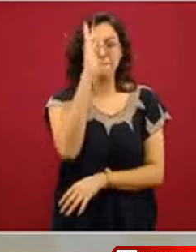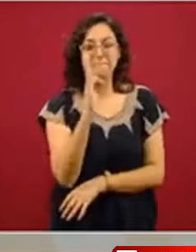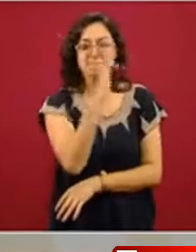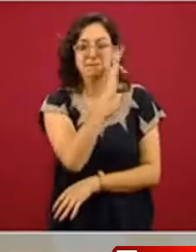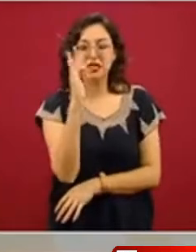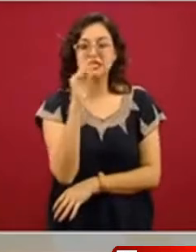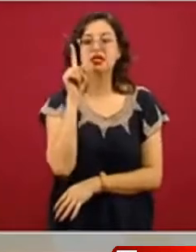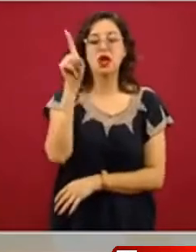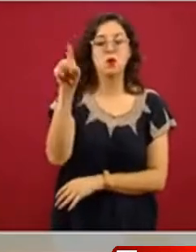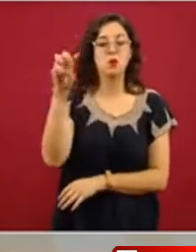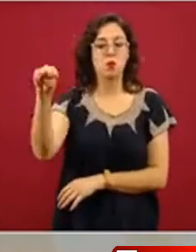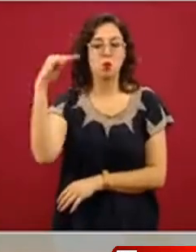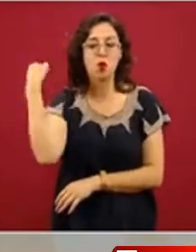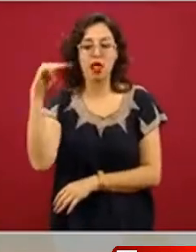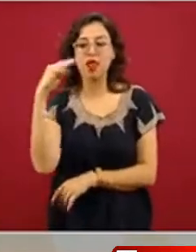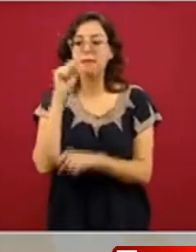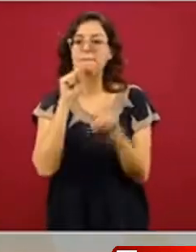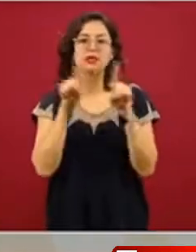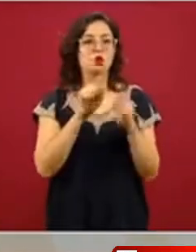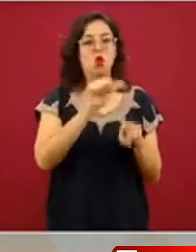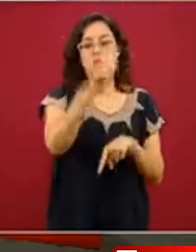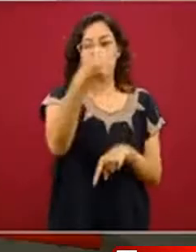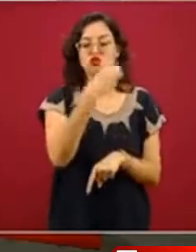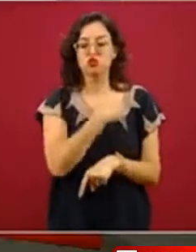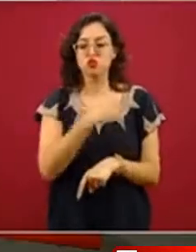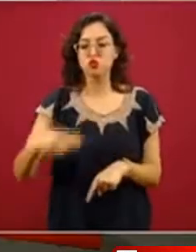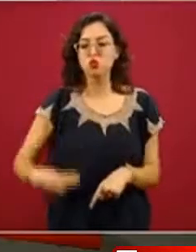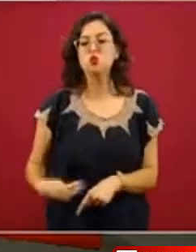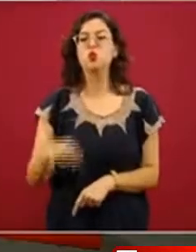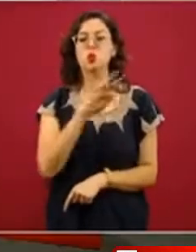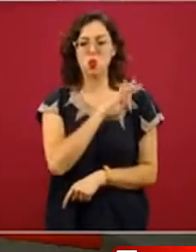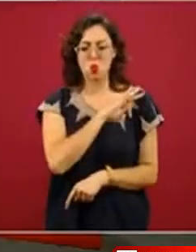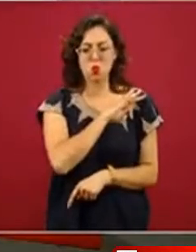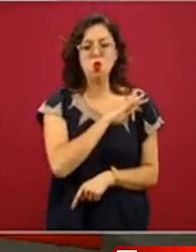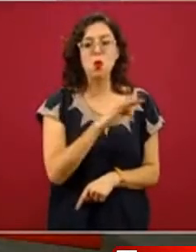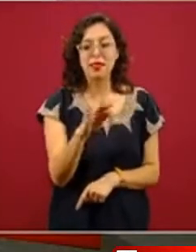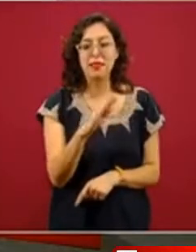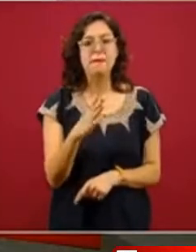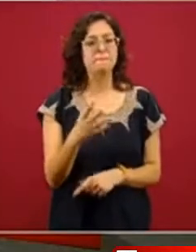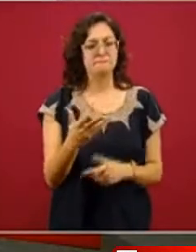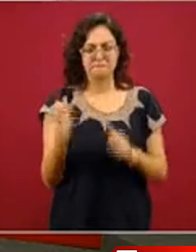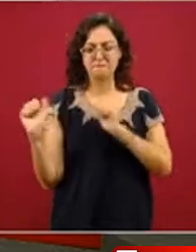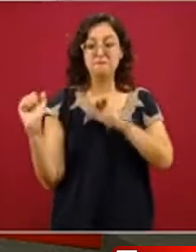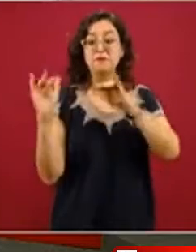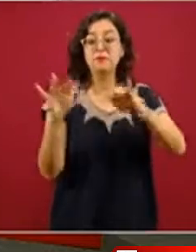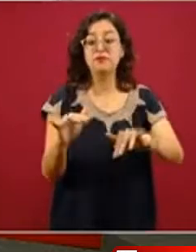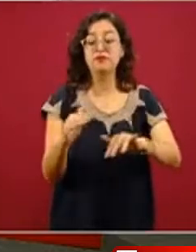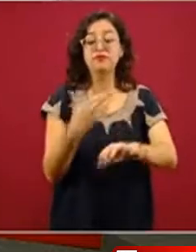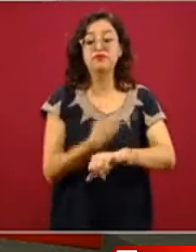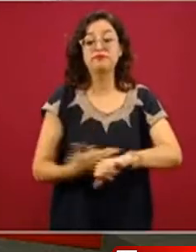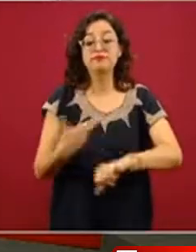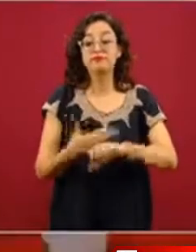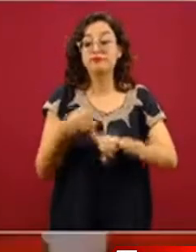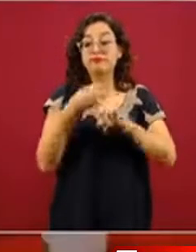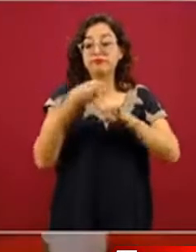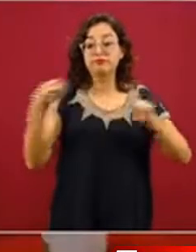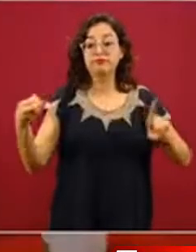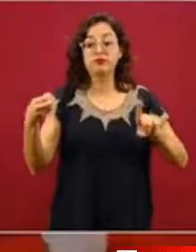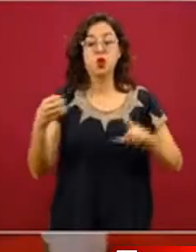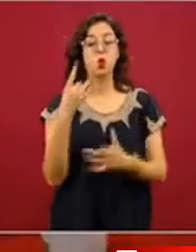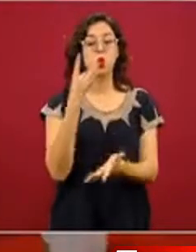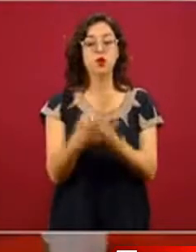en Morelia, pero en otras partes del estado, pudieran hacerse de una manera muy organizada, con un aforo bien cuidado